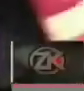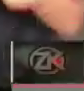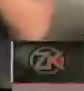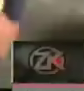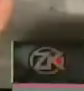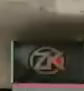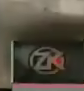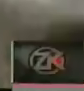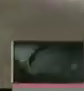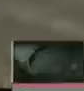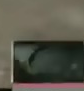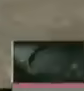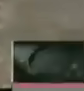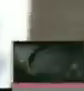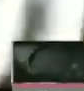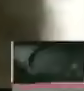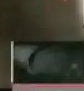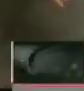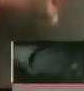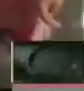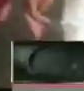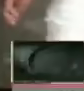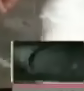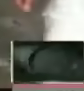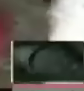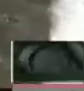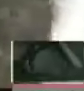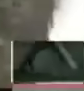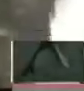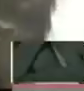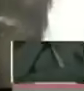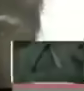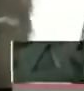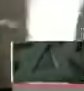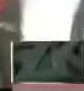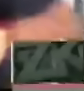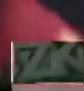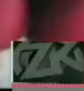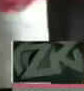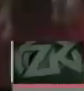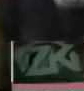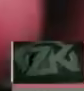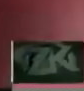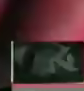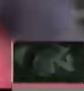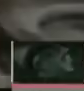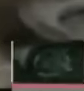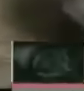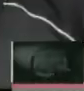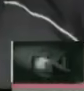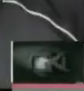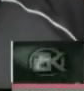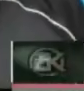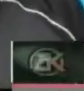está funcionando desde el 2003, entonces tenía el proyecto